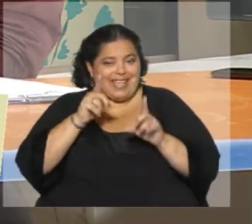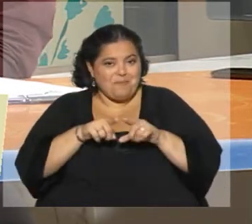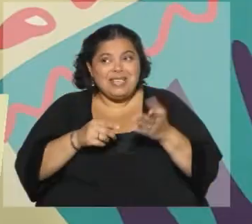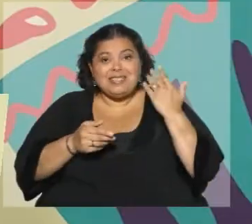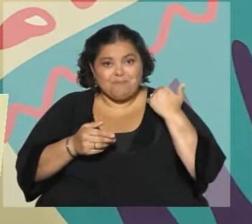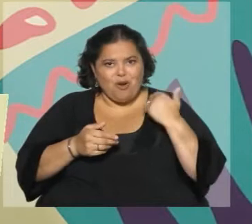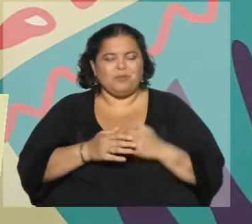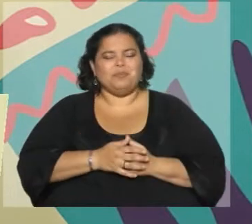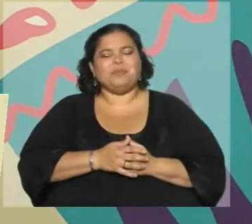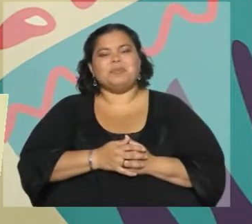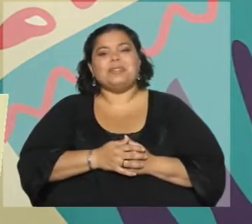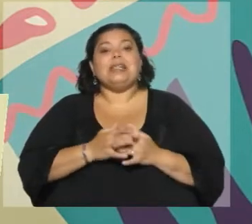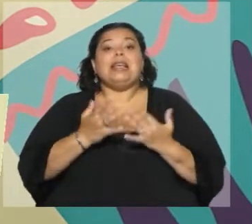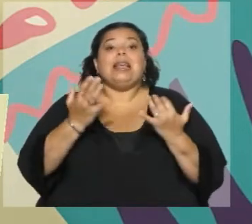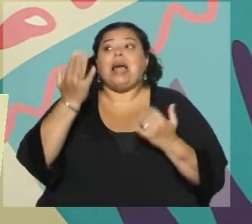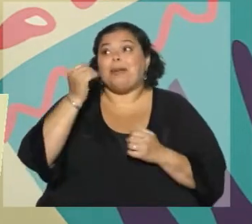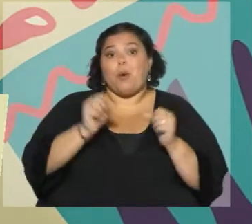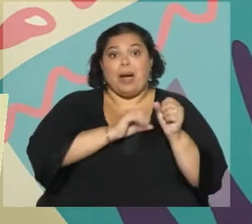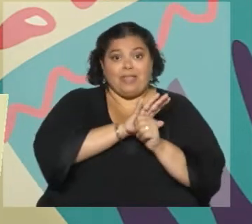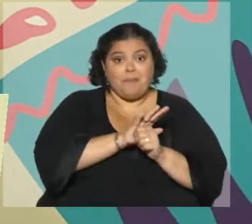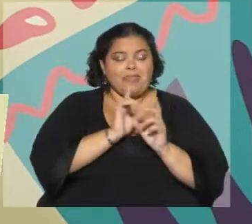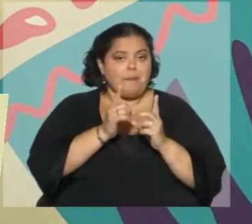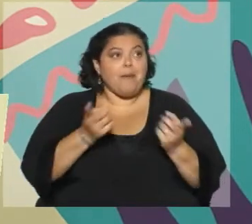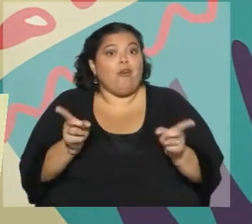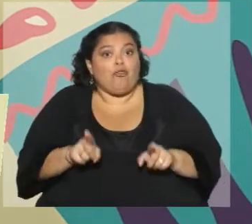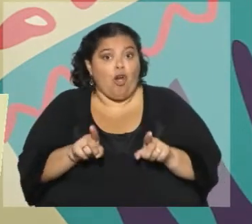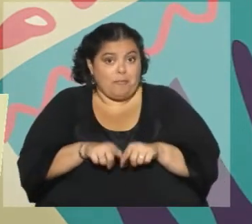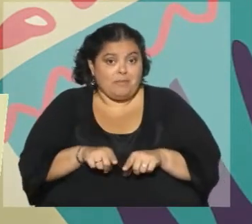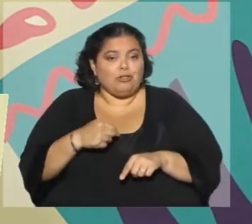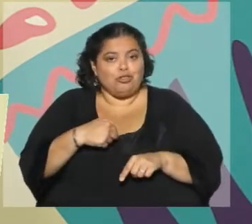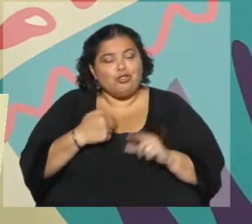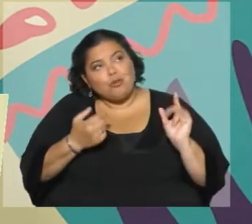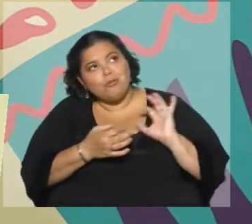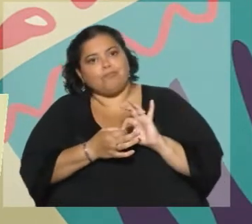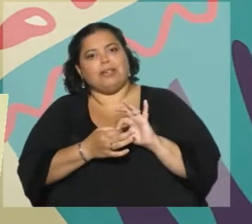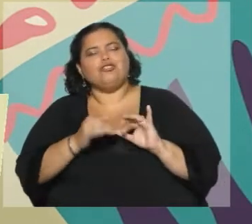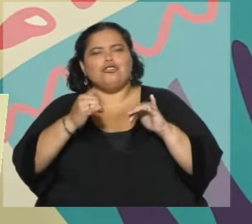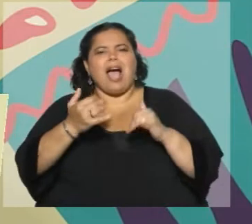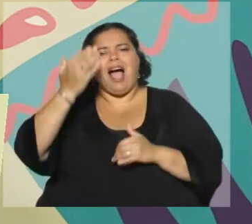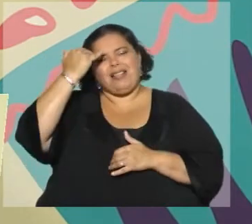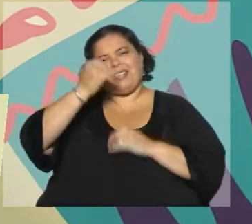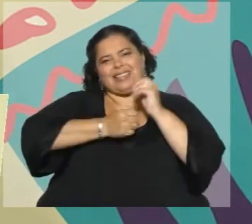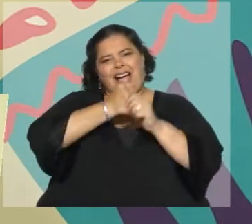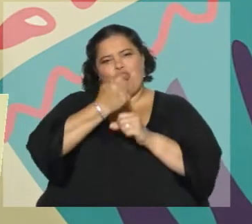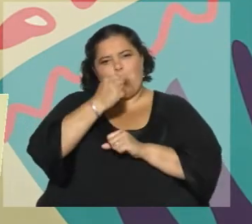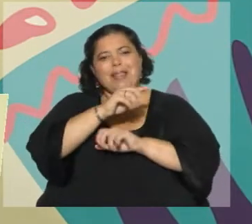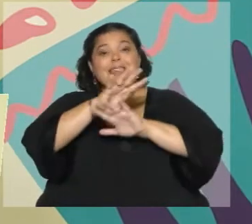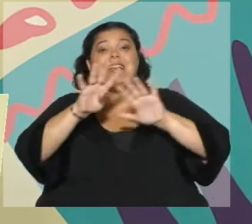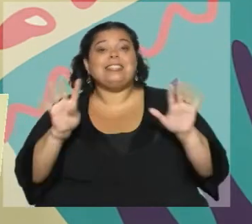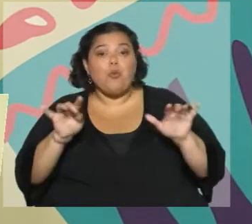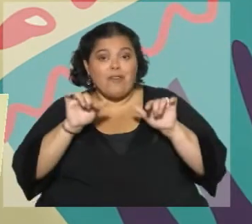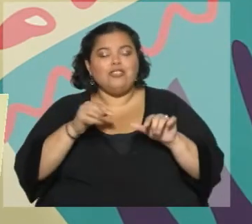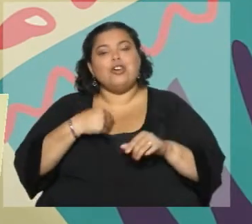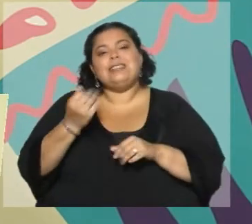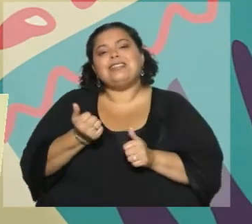de remontó un montón eso y nosotros justo como que causamos ahí porque igual está yo este proyecto ya le venía cambiando 2019 ya que ha hice un curso de radio